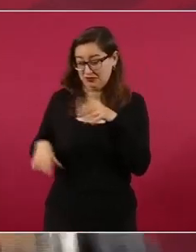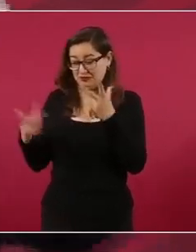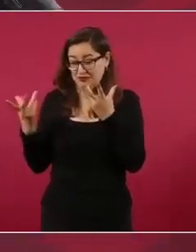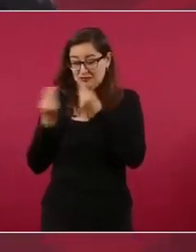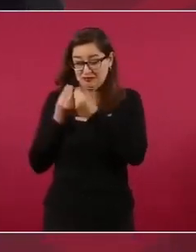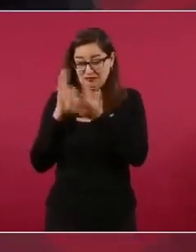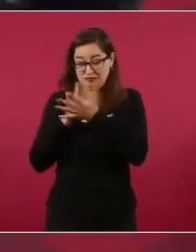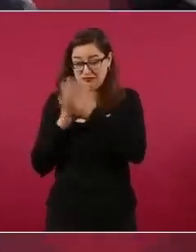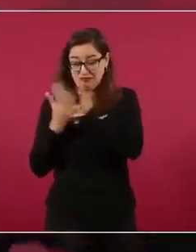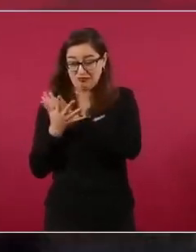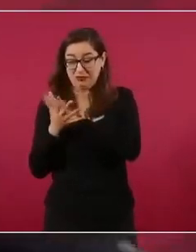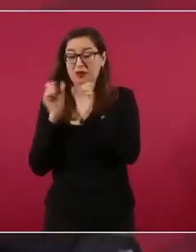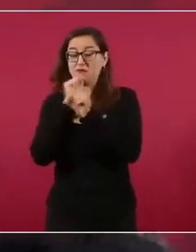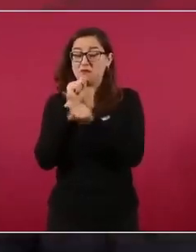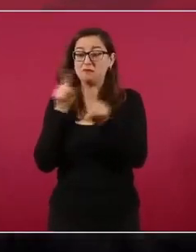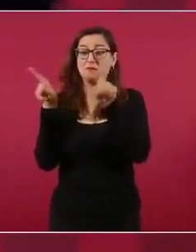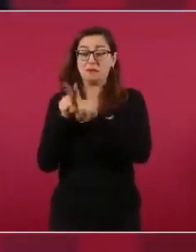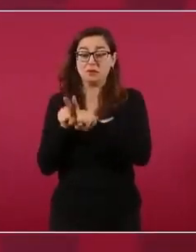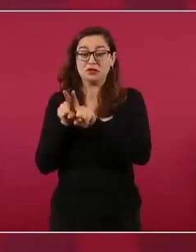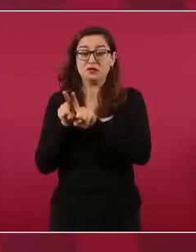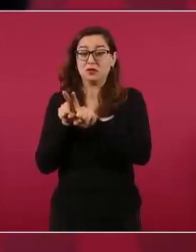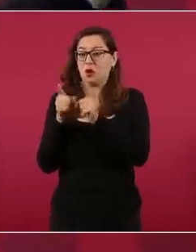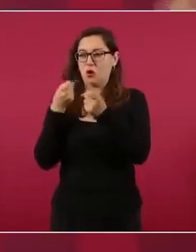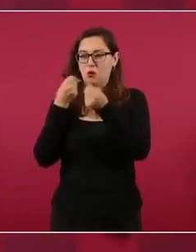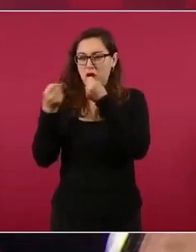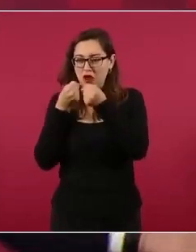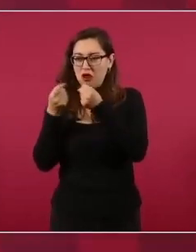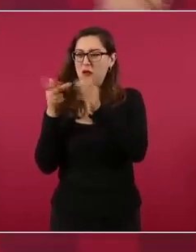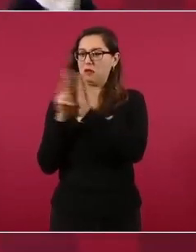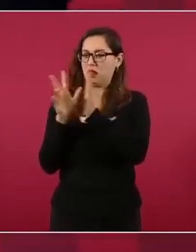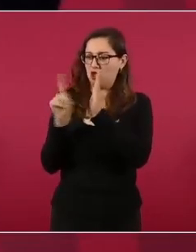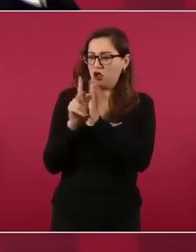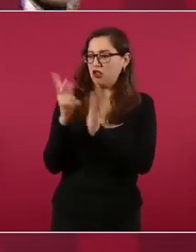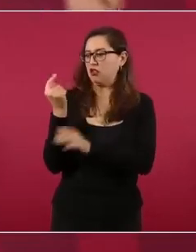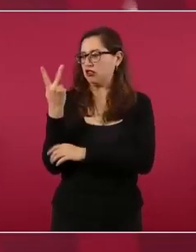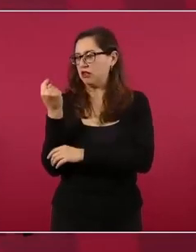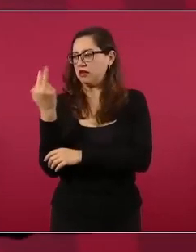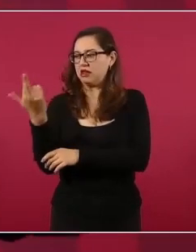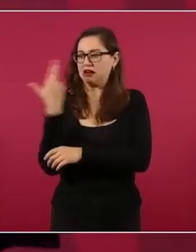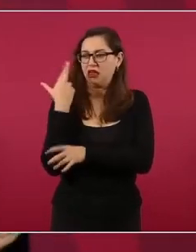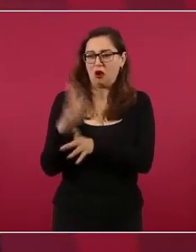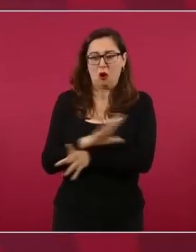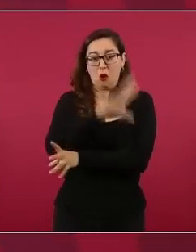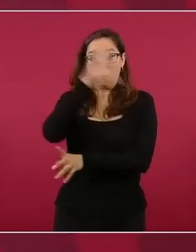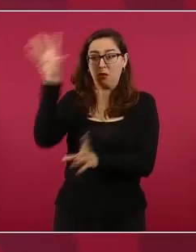de los medios de información, pero ahí absoluto, completo.